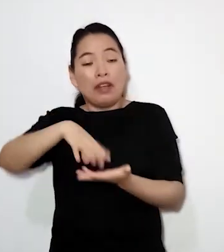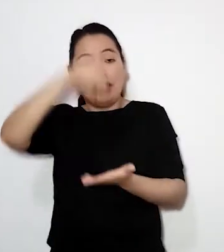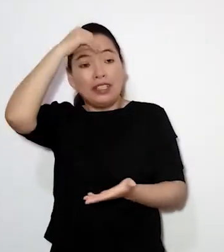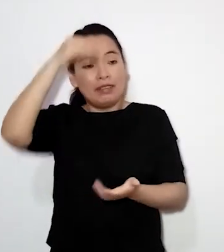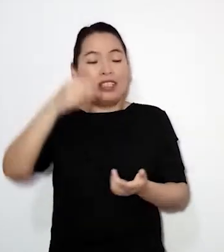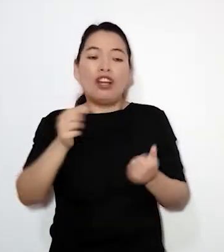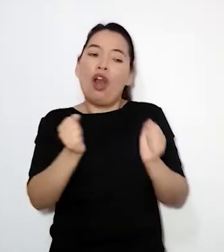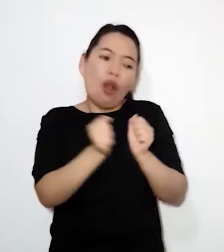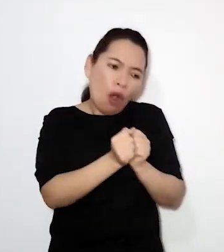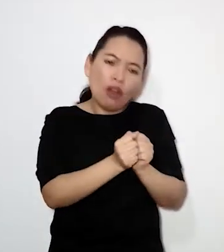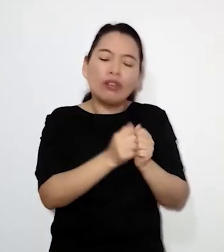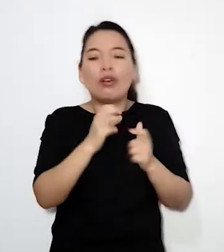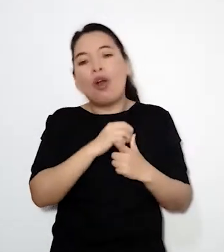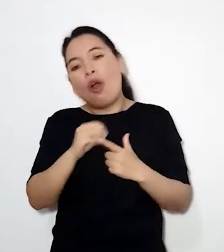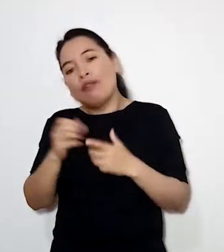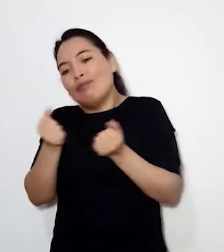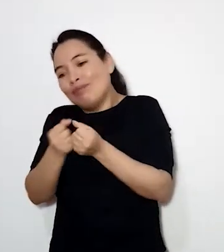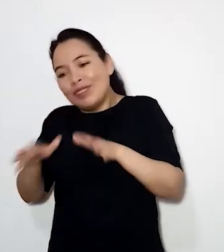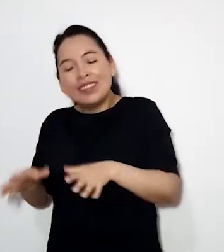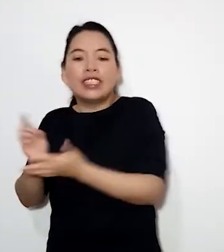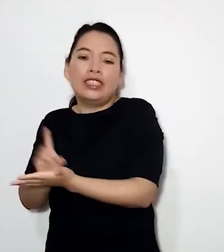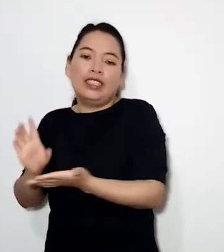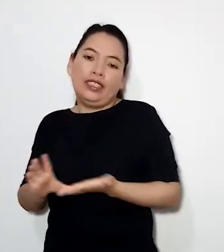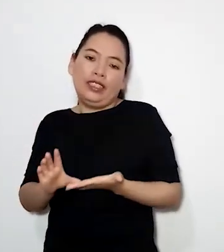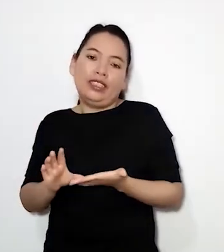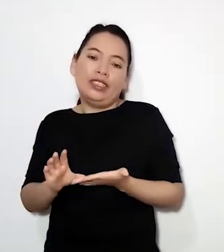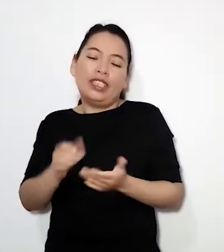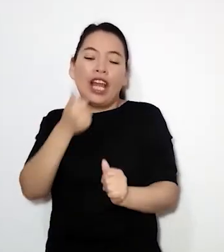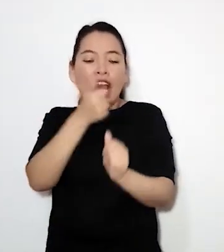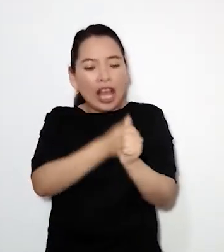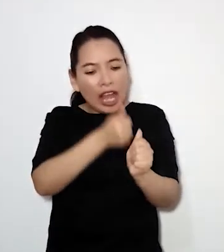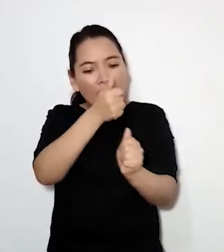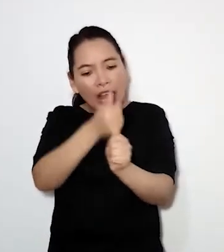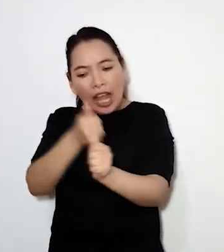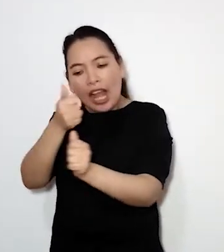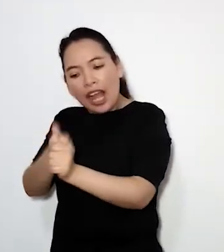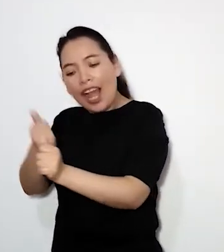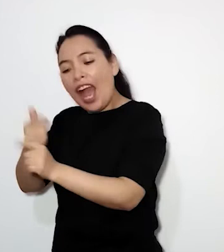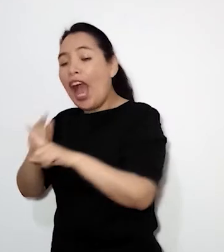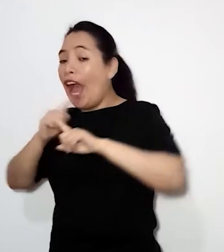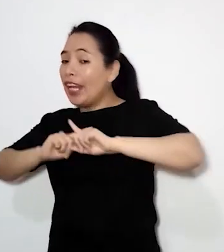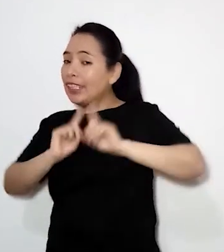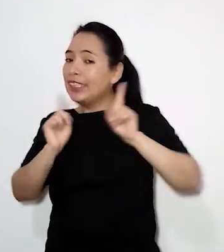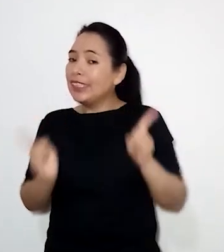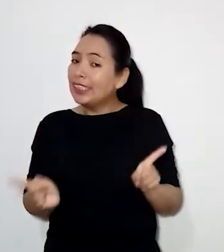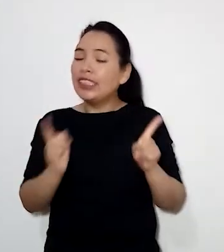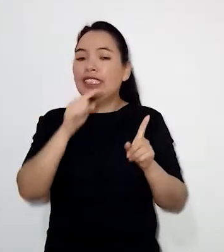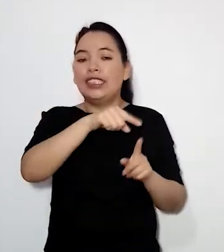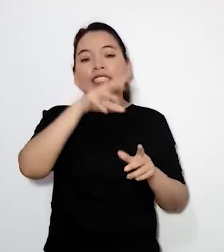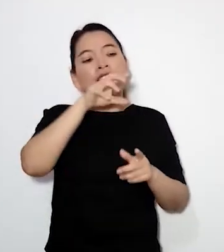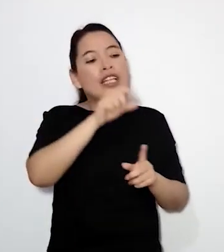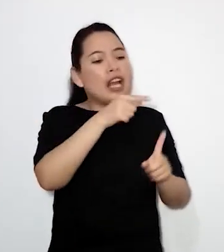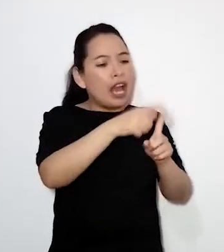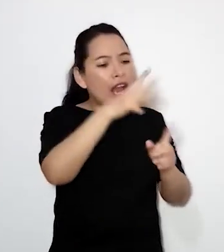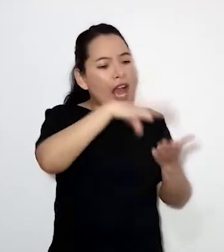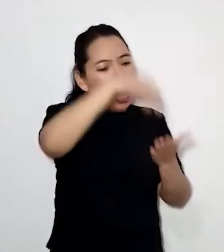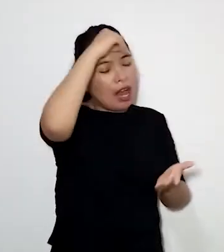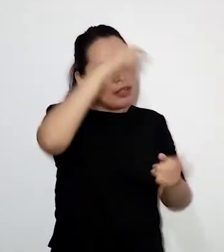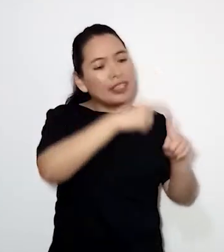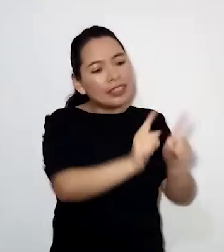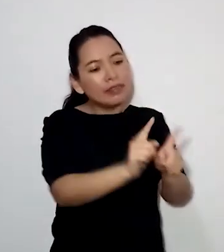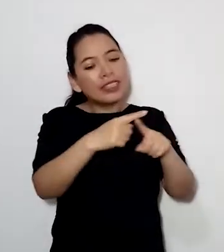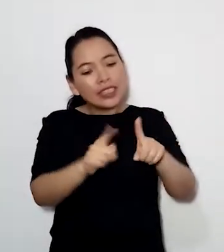que cada uno es un sujeto único de aprendizaje y que ninguna persona aprende igual a la otra. Entonces, no es que hay dos grupos homogéneos,